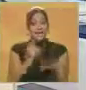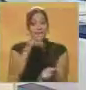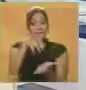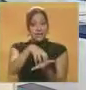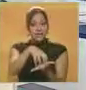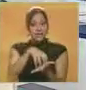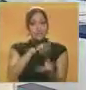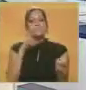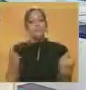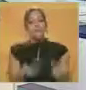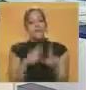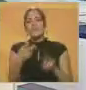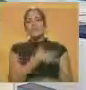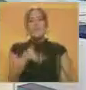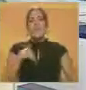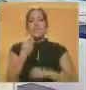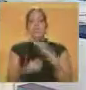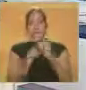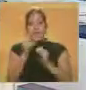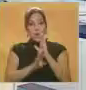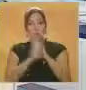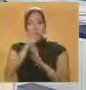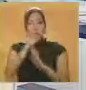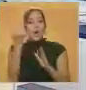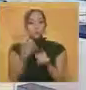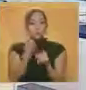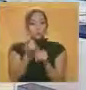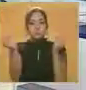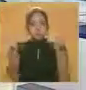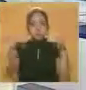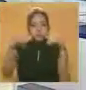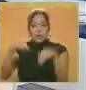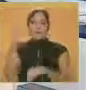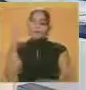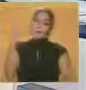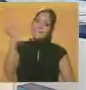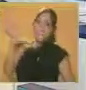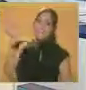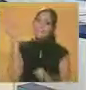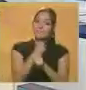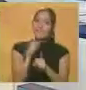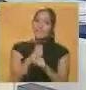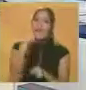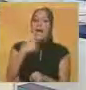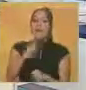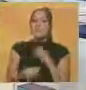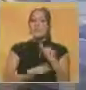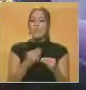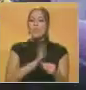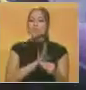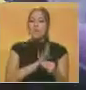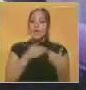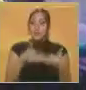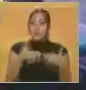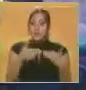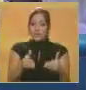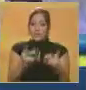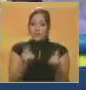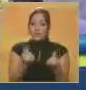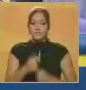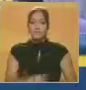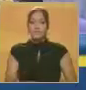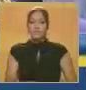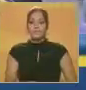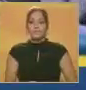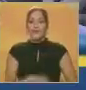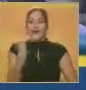el encuentro pretende desarrollar un esquema de articulación para incrementar el rendimiento de los recursos públicos Betancourt aseguró que